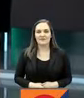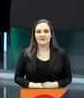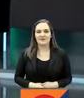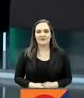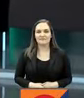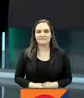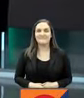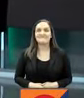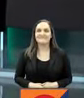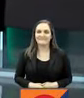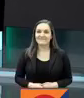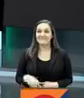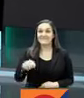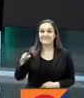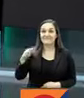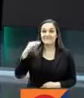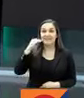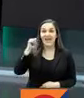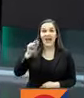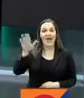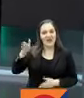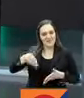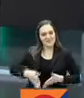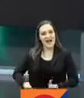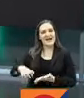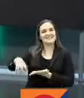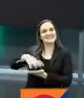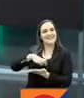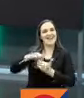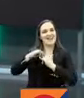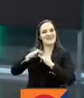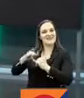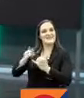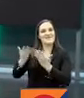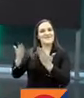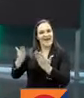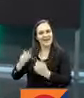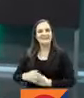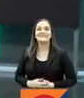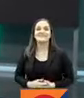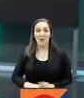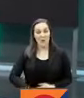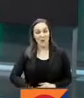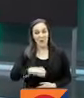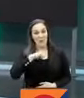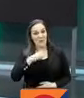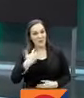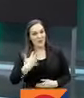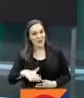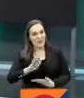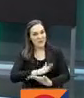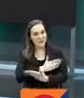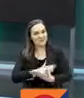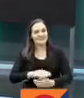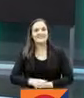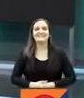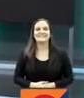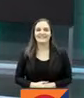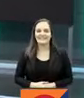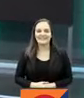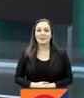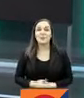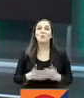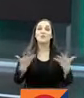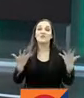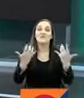Lo mejor es que es santandereana, con sello Santander. Orgullo, orgullo musical, por supuesto. Bueno,